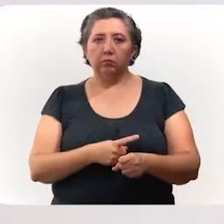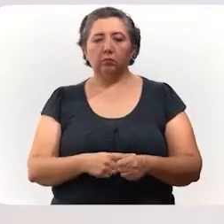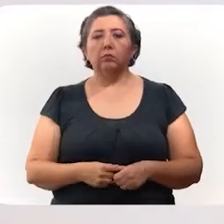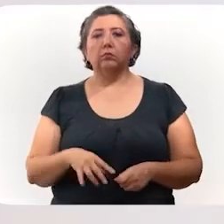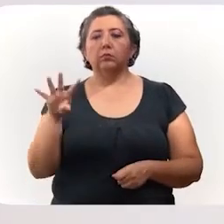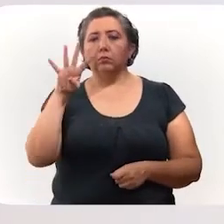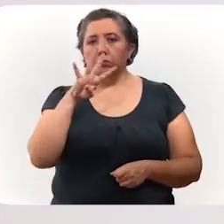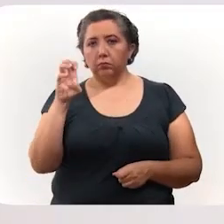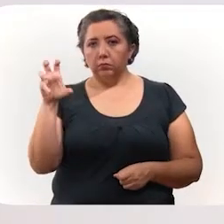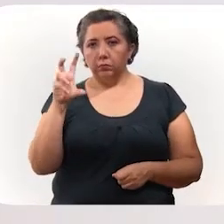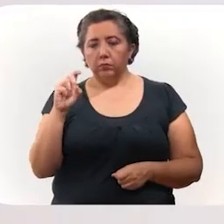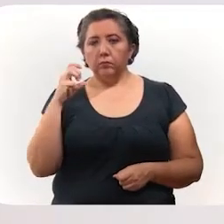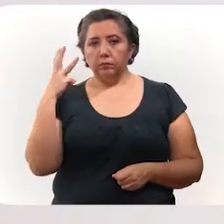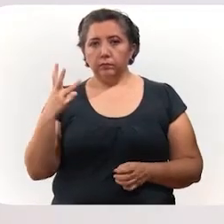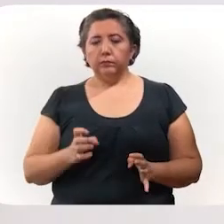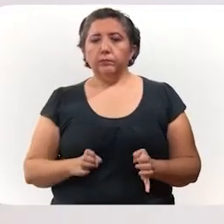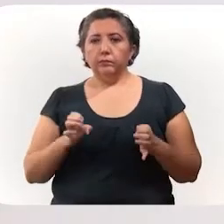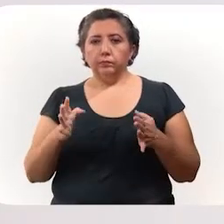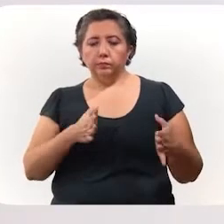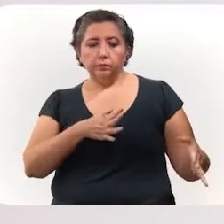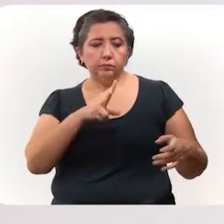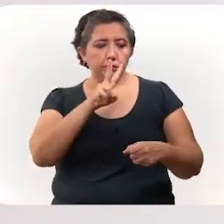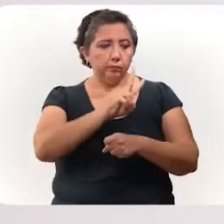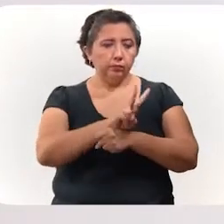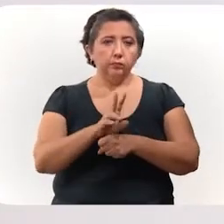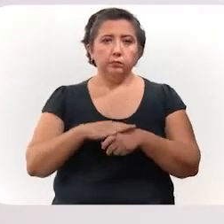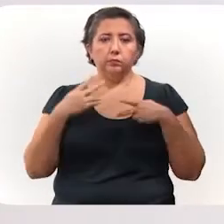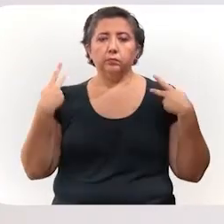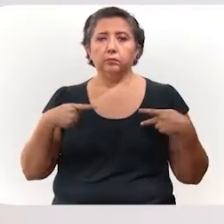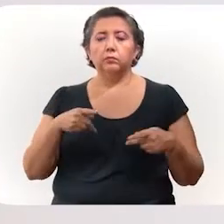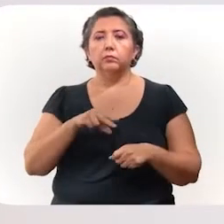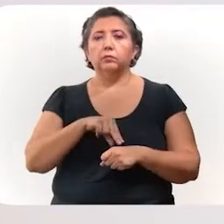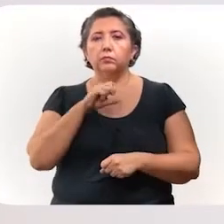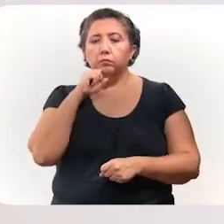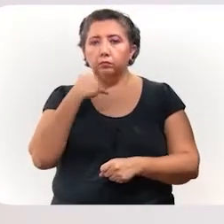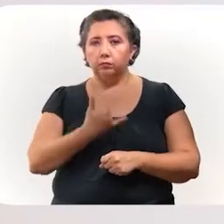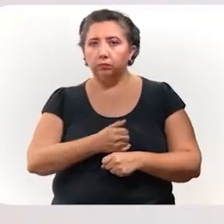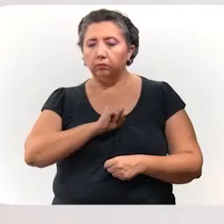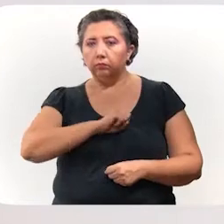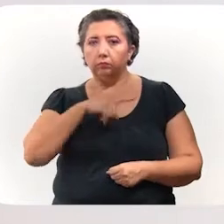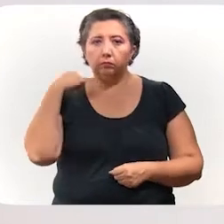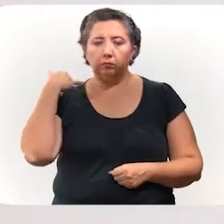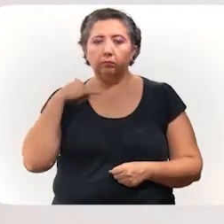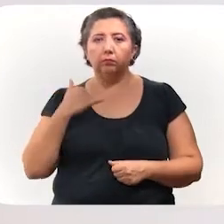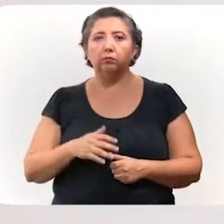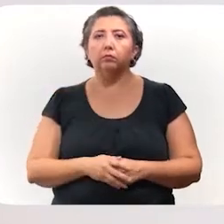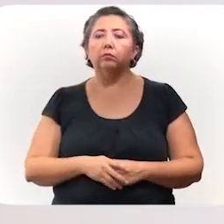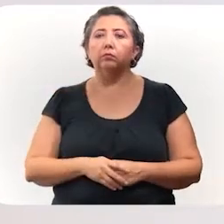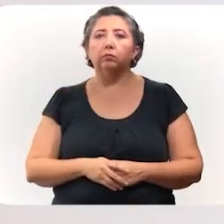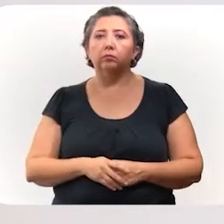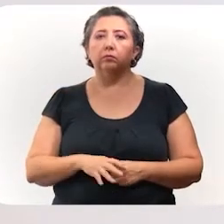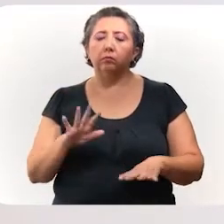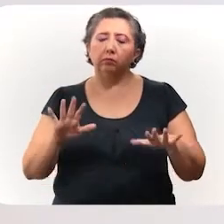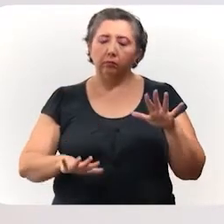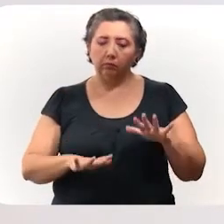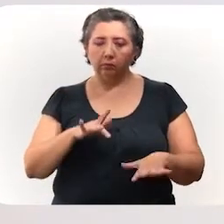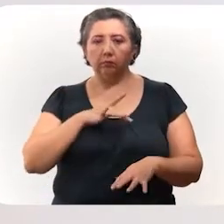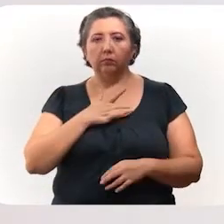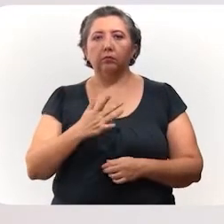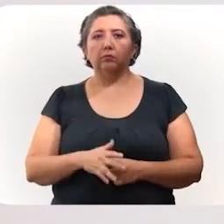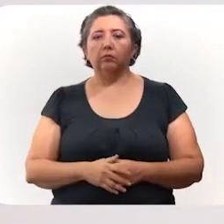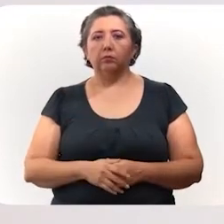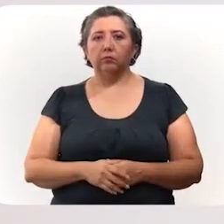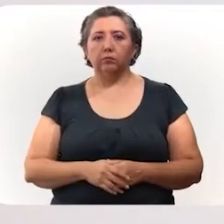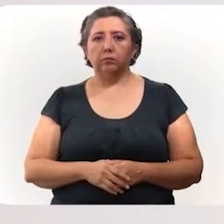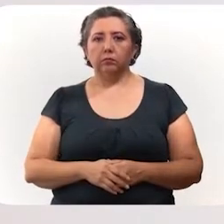activos, 433 están estables, aisladas, monitoreadas por personal médico de los servicios de salud de Yucatán. Presentan